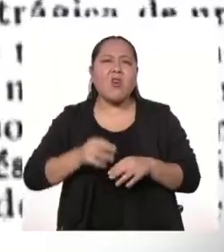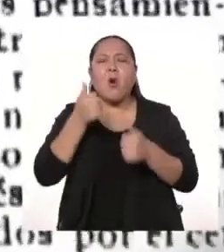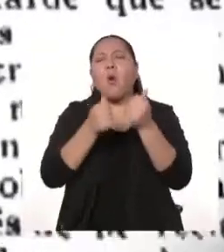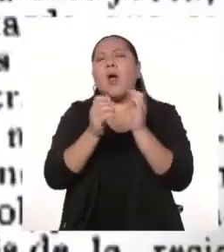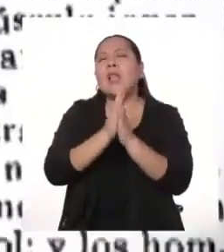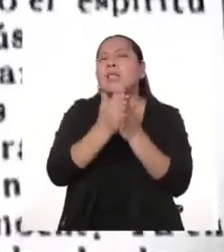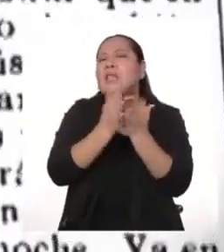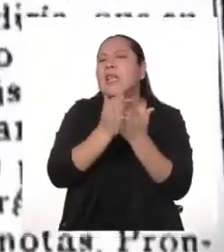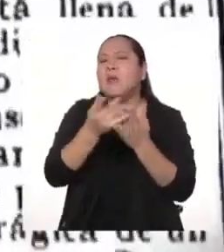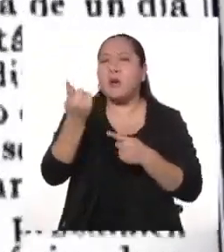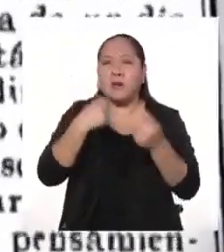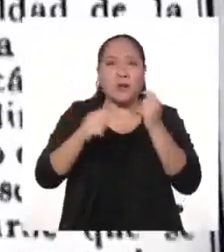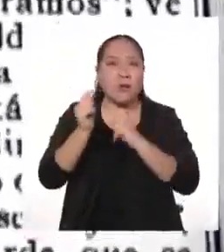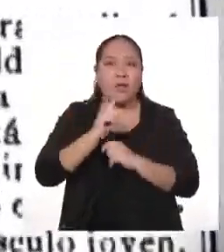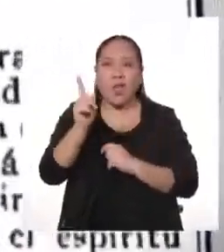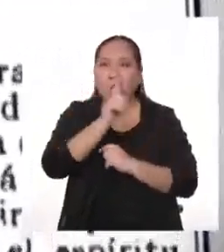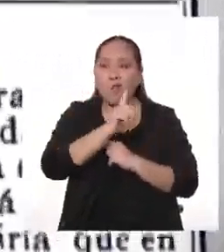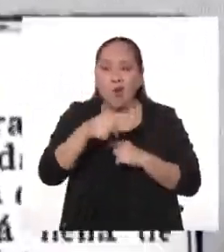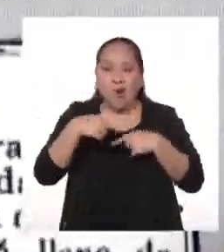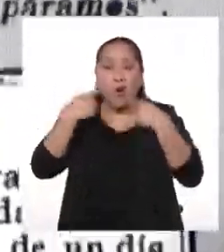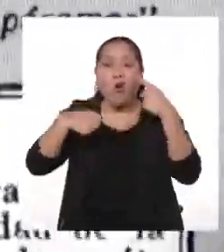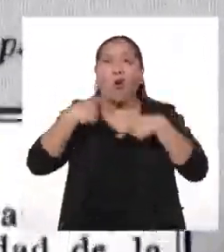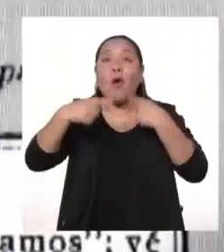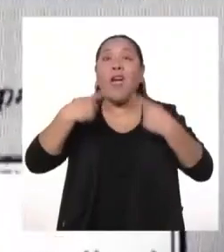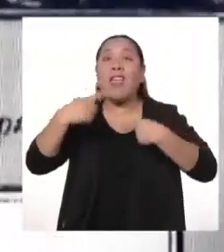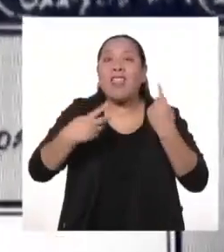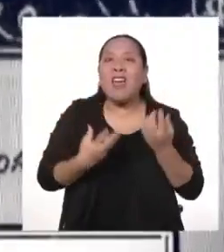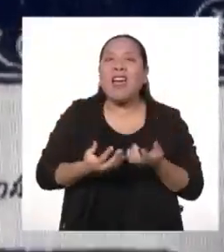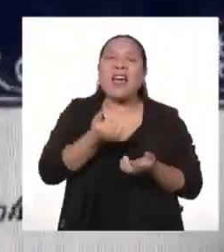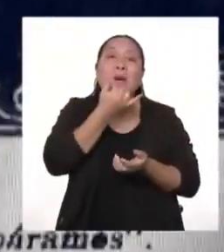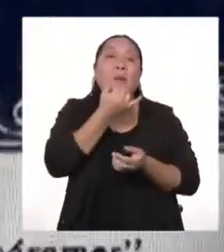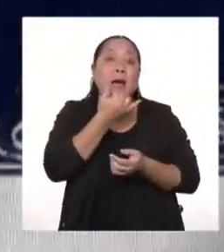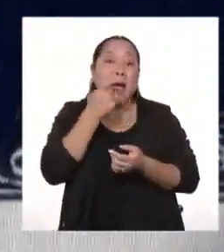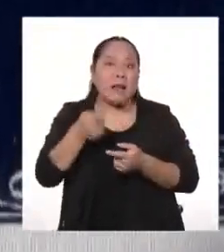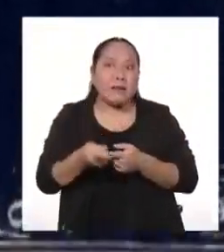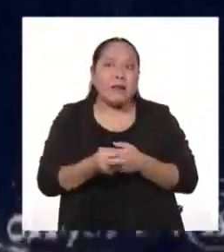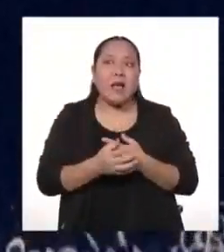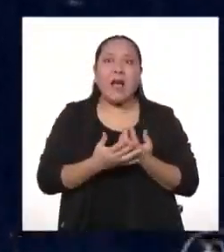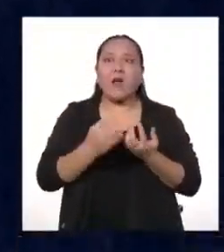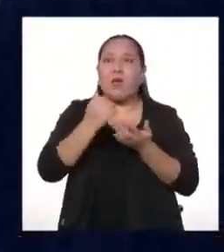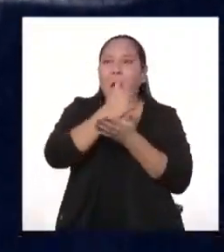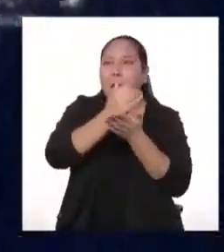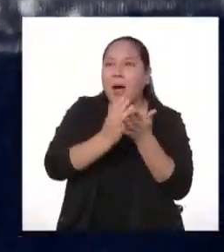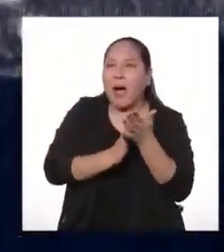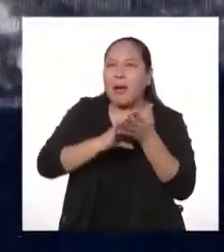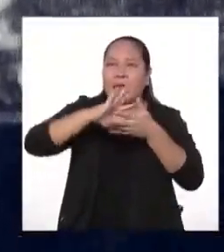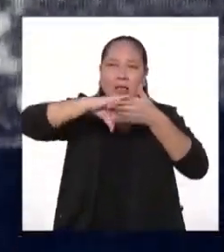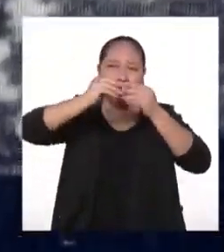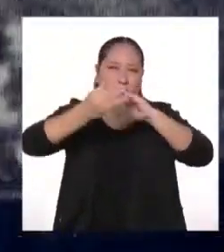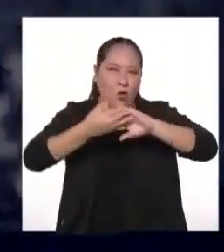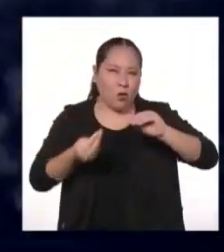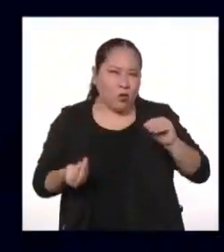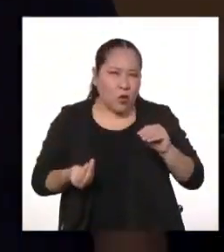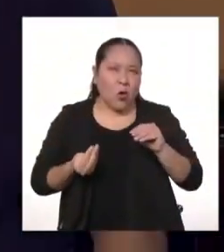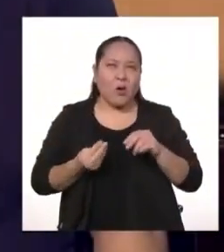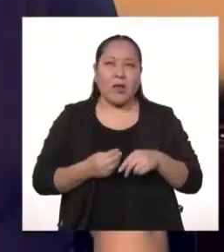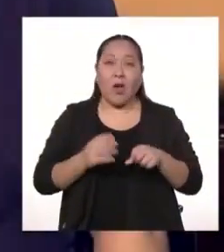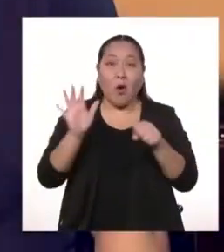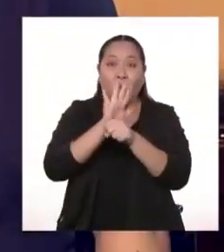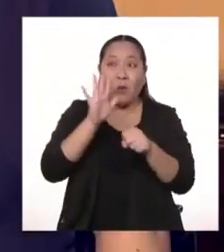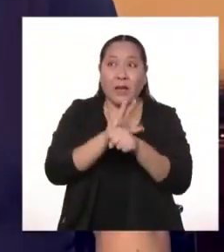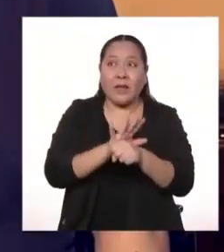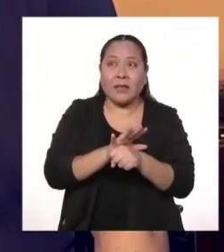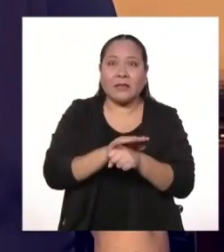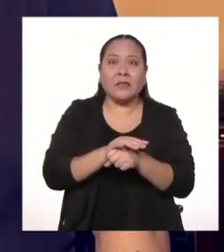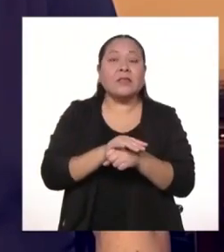venta, sino hay comentarios extensos, hay capítulos de novelas, cuentos completos y